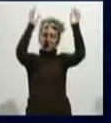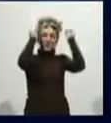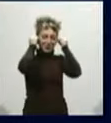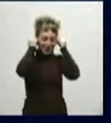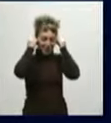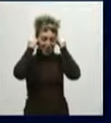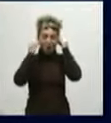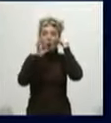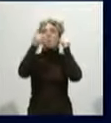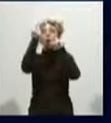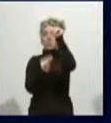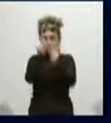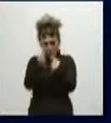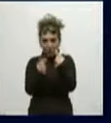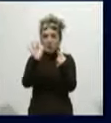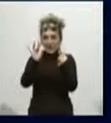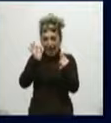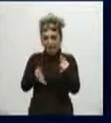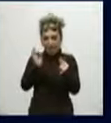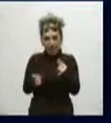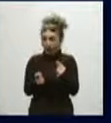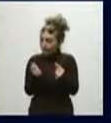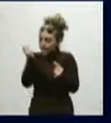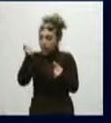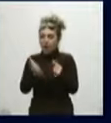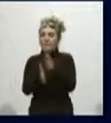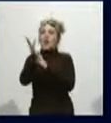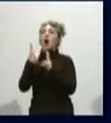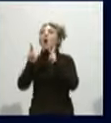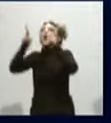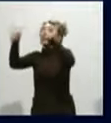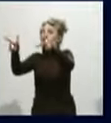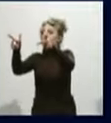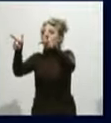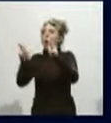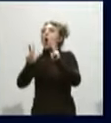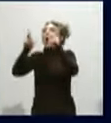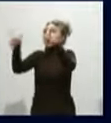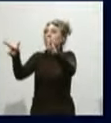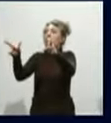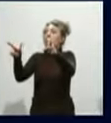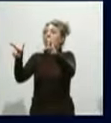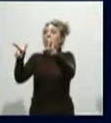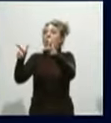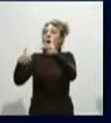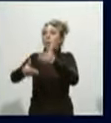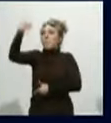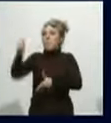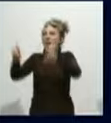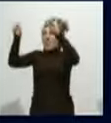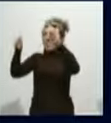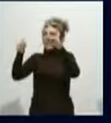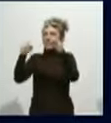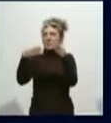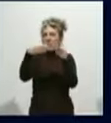que van con un presupuesto ajustado y claro, se fueron a un hotel y el hotel era de estas, de las paredes suelen ser de pladur, pero estas eran